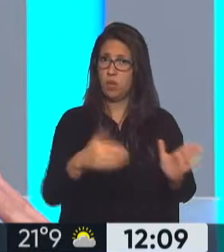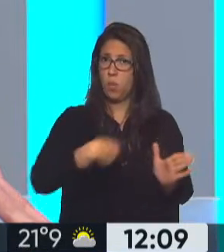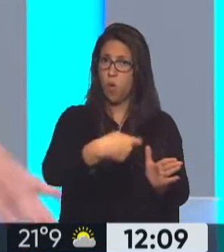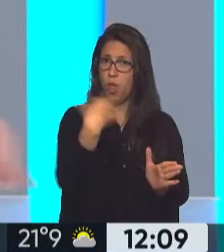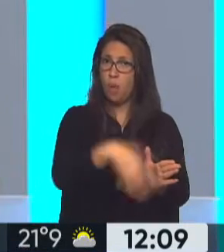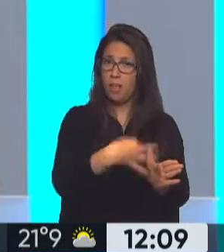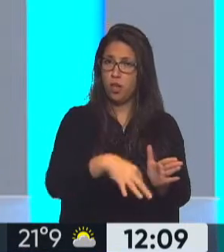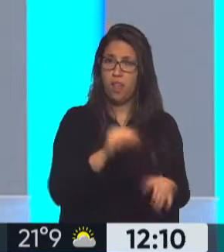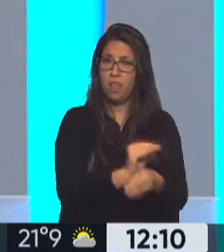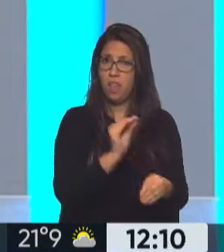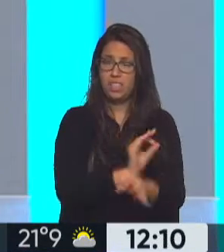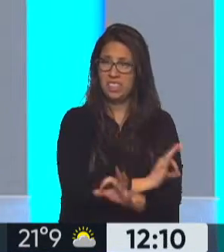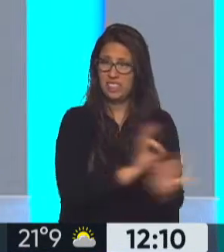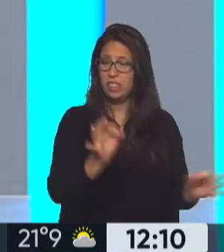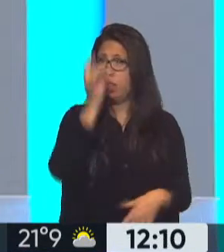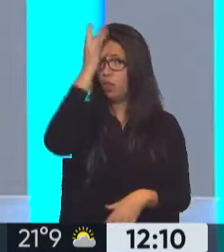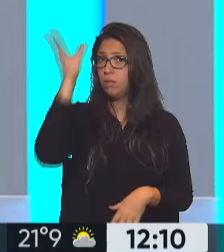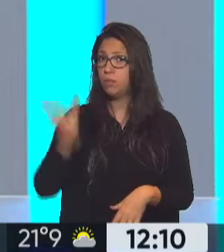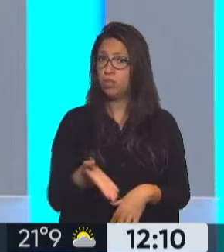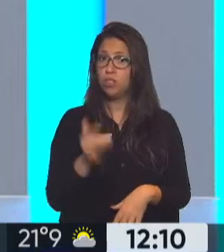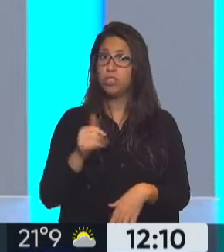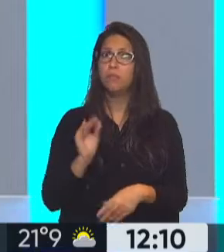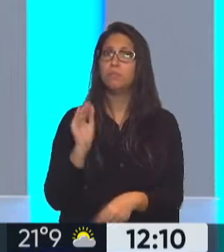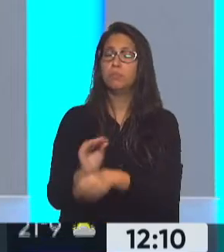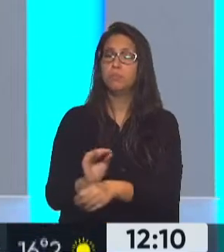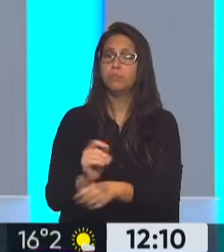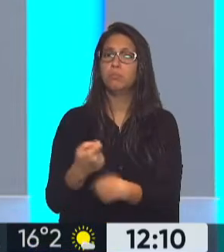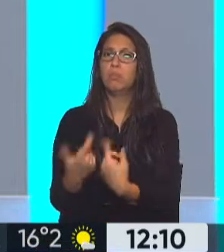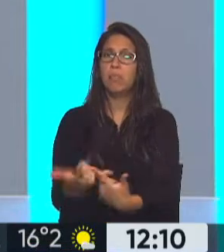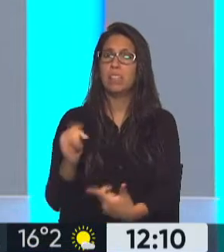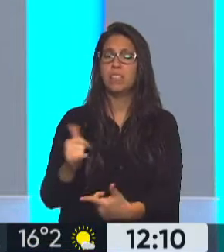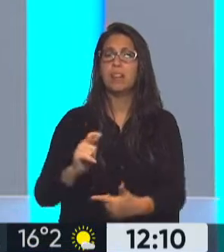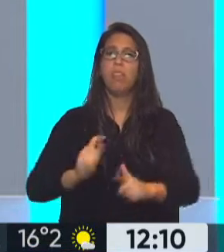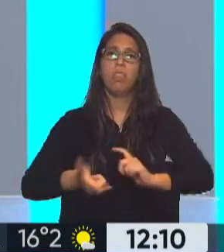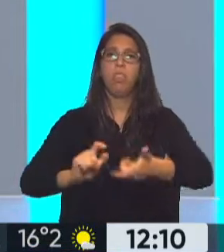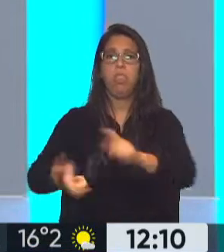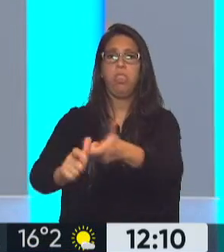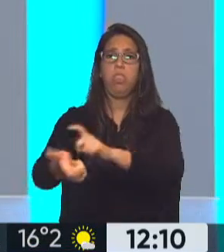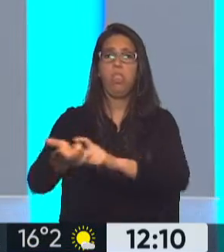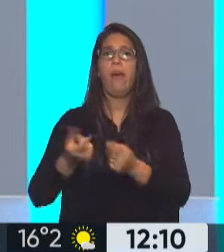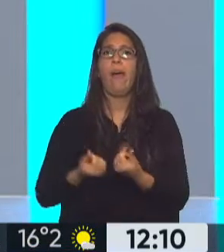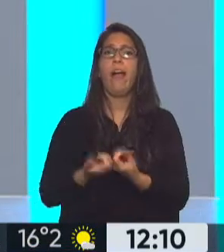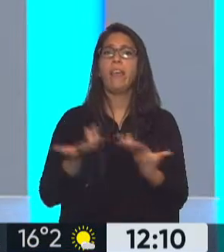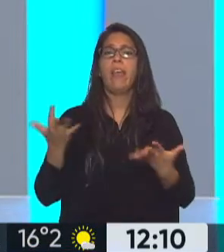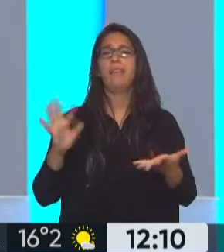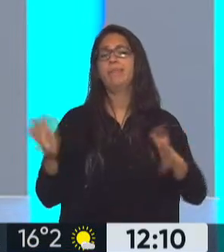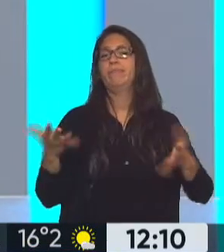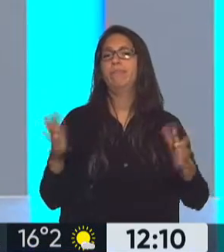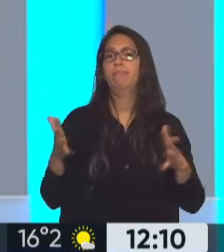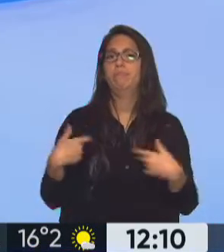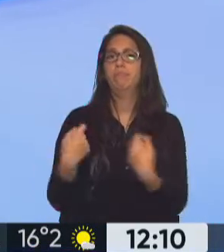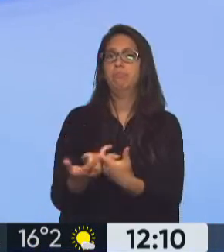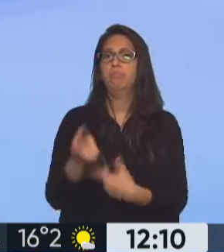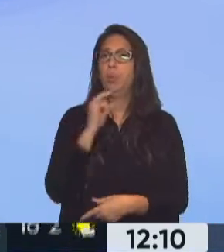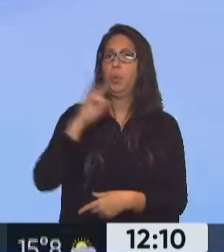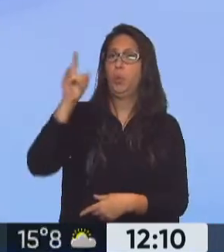obligación alimentaria, y hay un 12% restante que recibió de manera esporádica el monto que le parecía adecuado, digamos, al